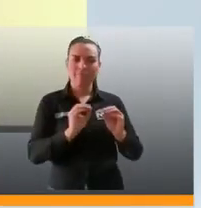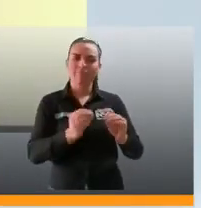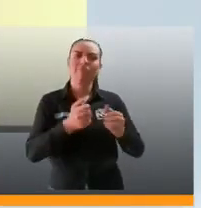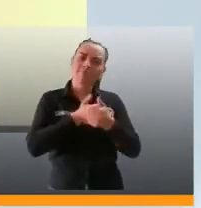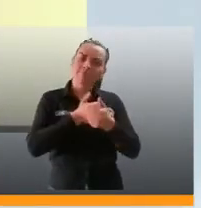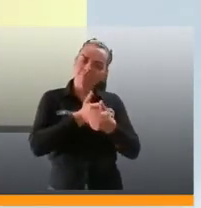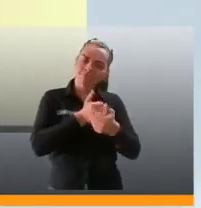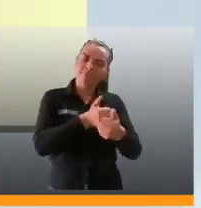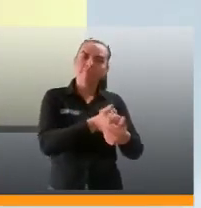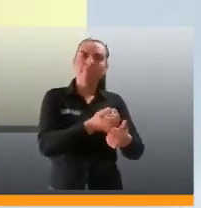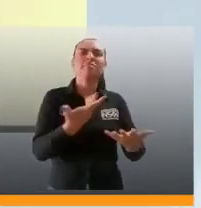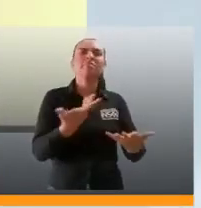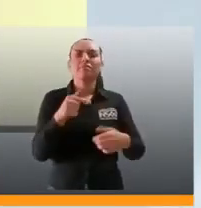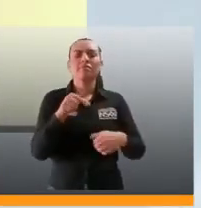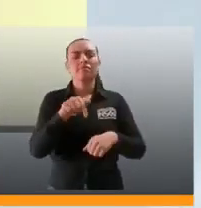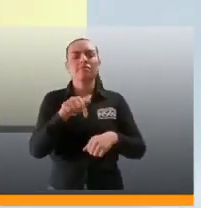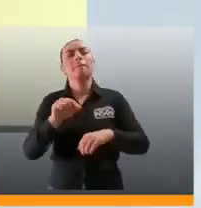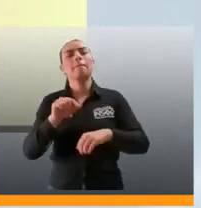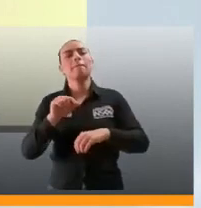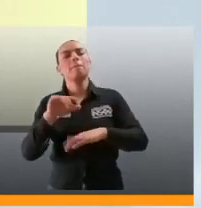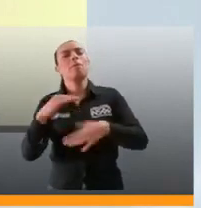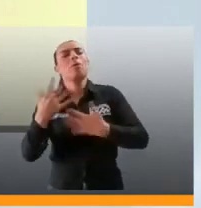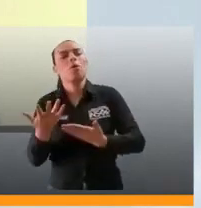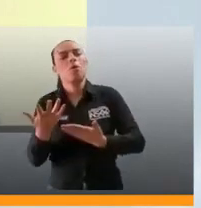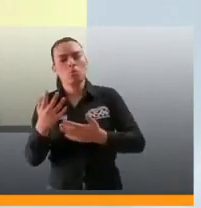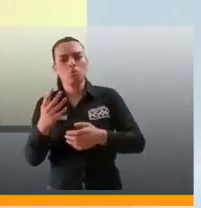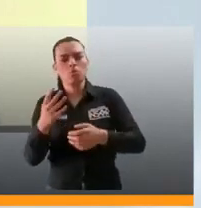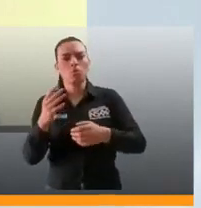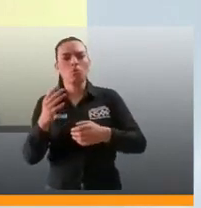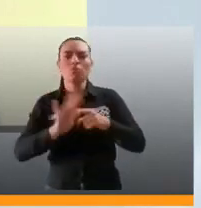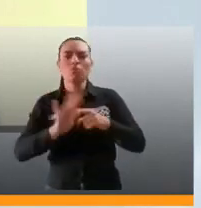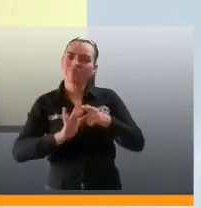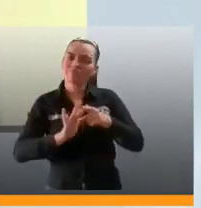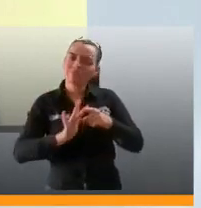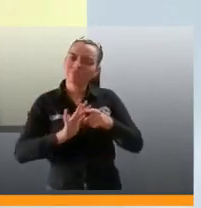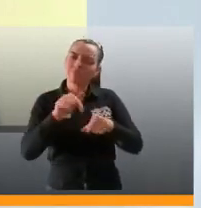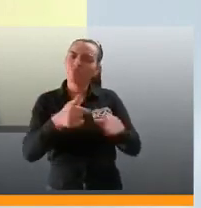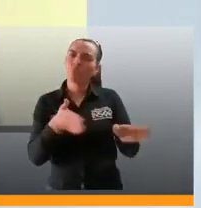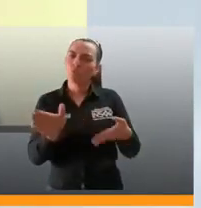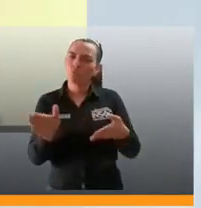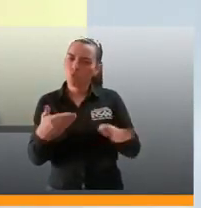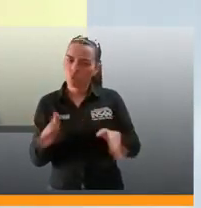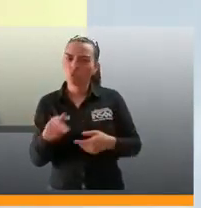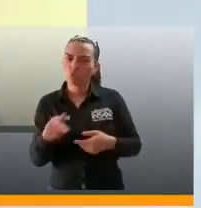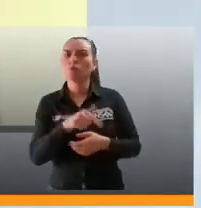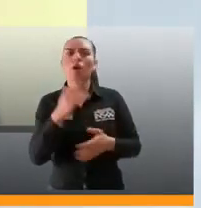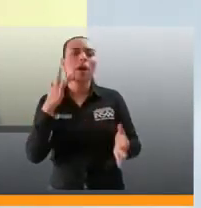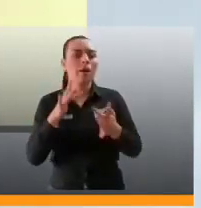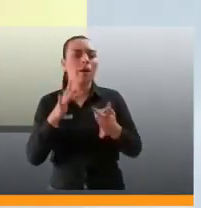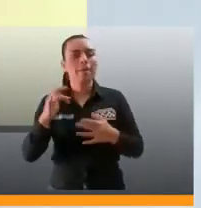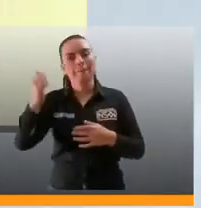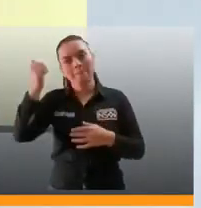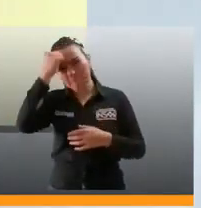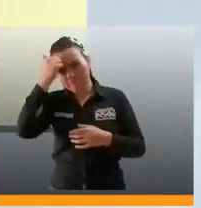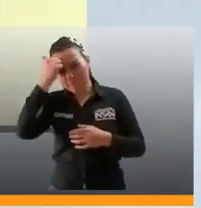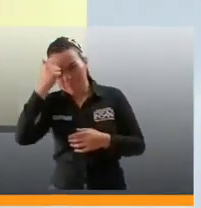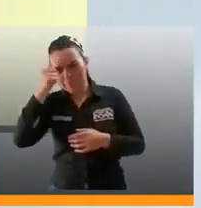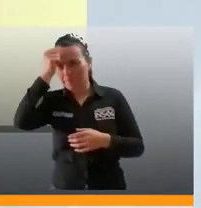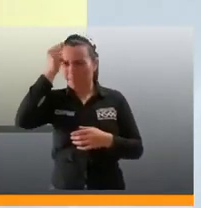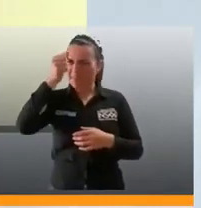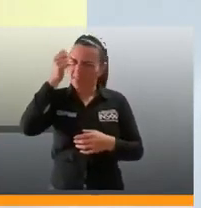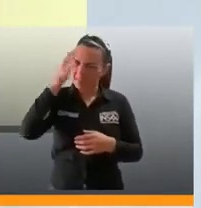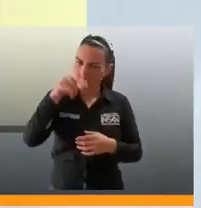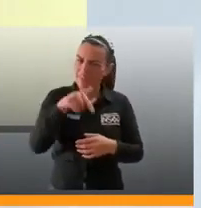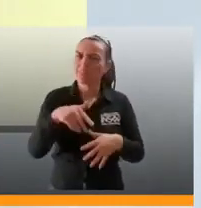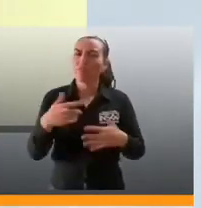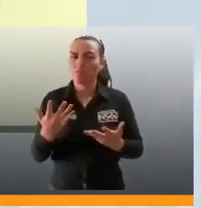de las aplicaciones que van haciendo para transformar sus cursos en términos de lo pedagogía didáctica y la caja de